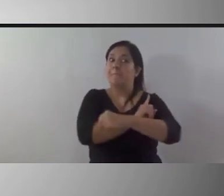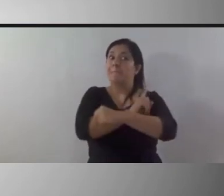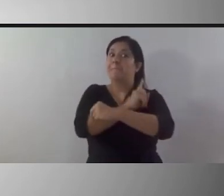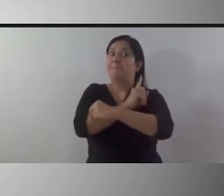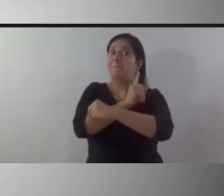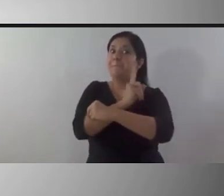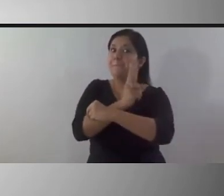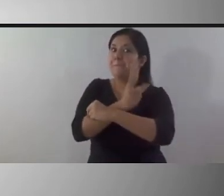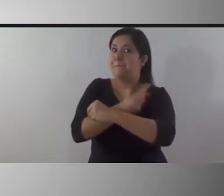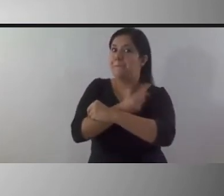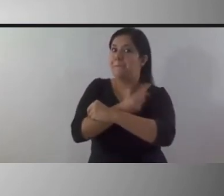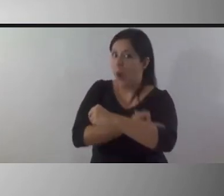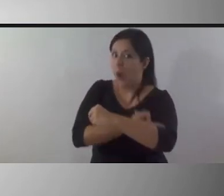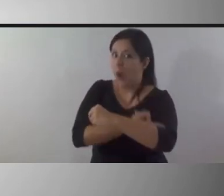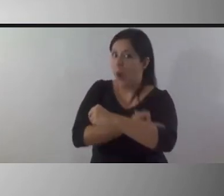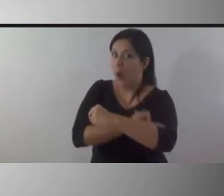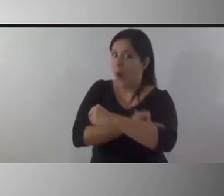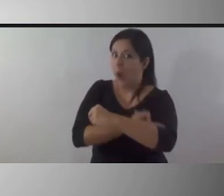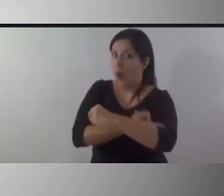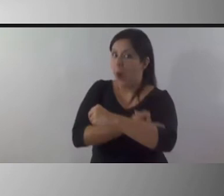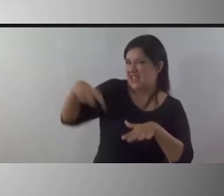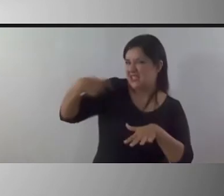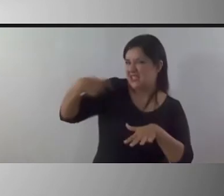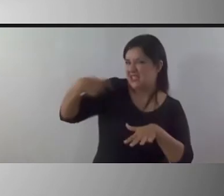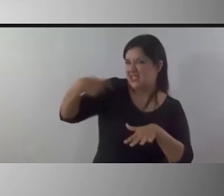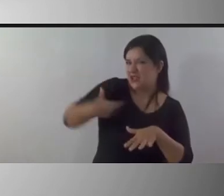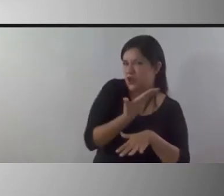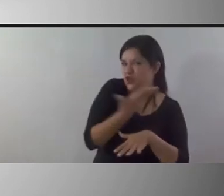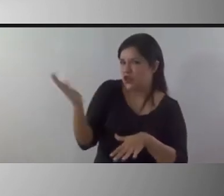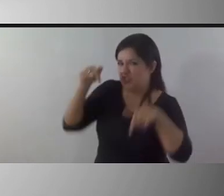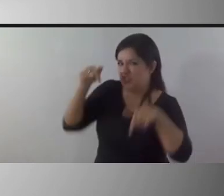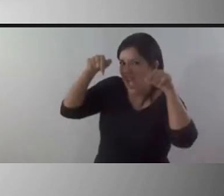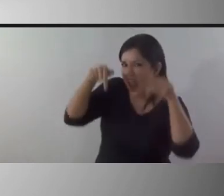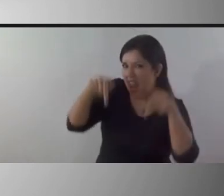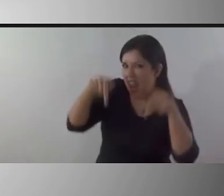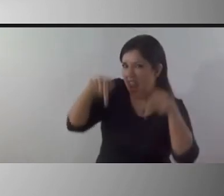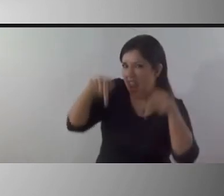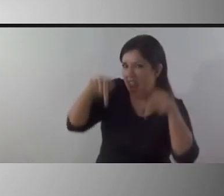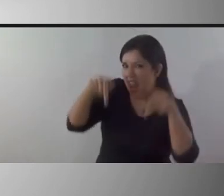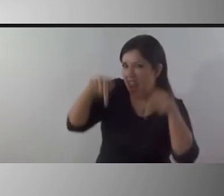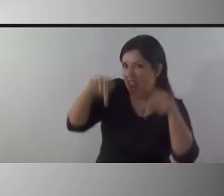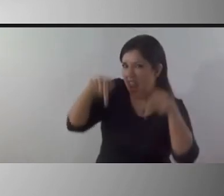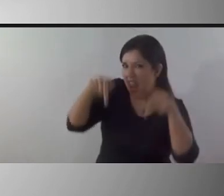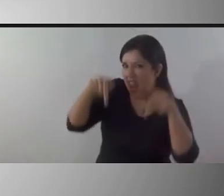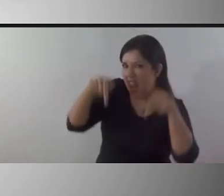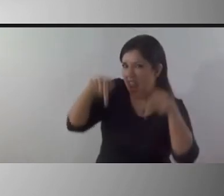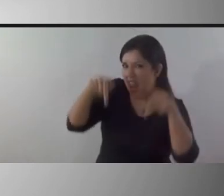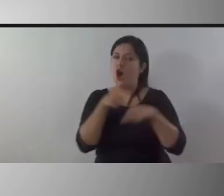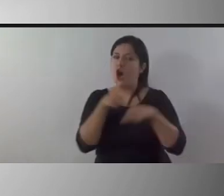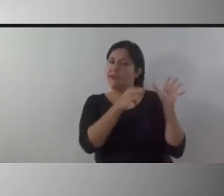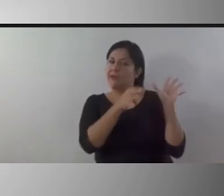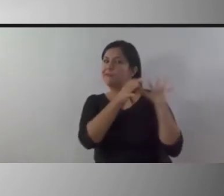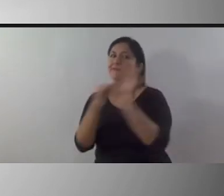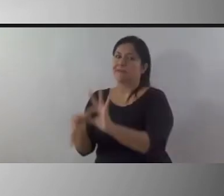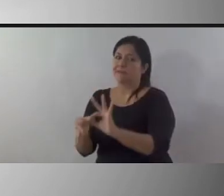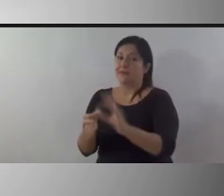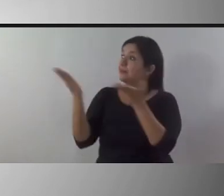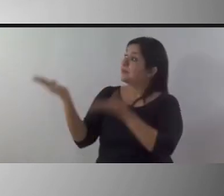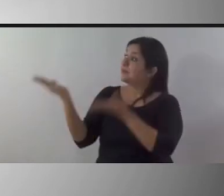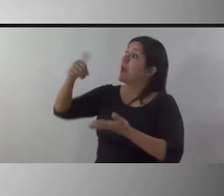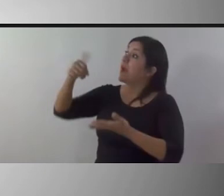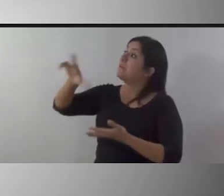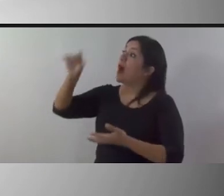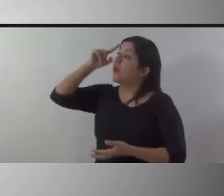de la organización social actual. Lo dejo ahora a Mauro para que él cuente también lo que él